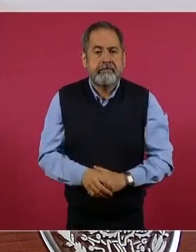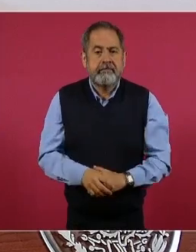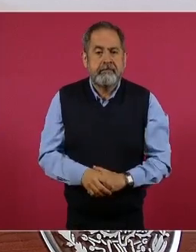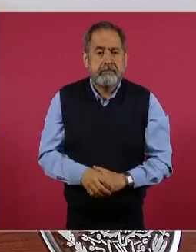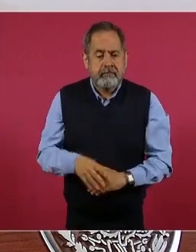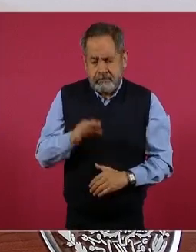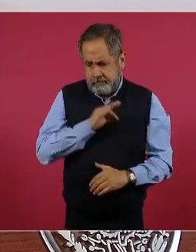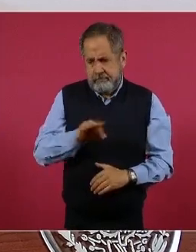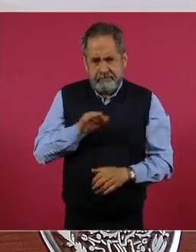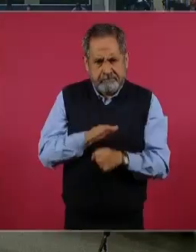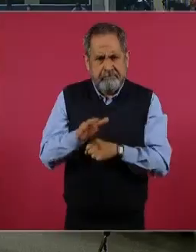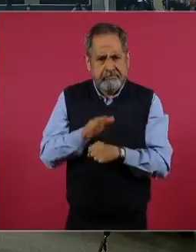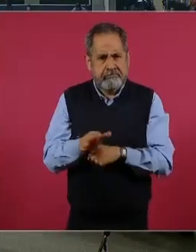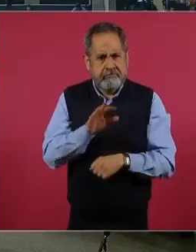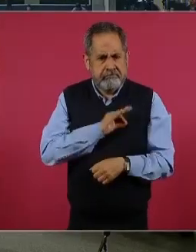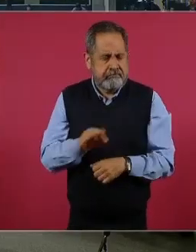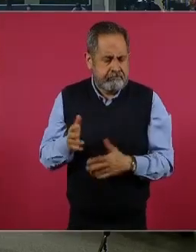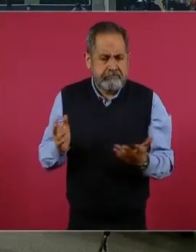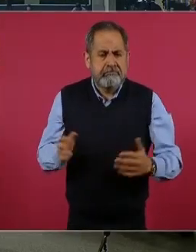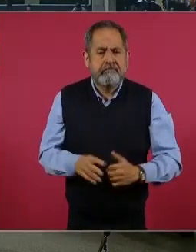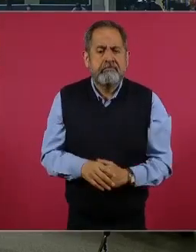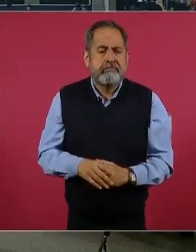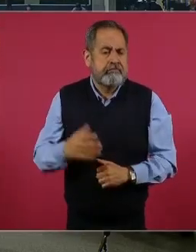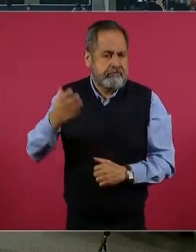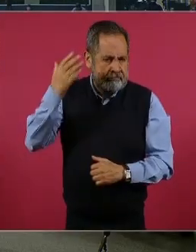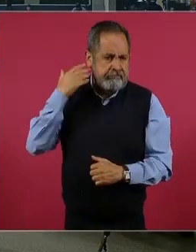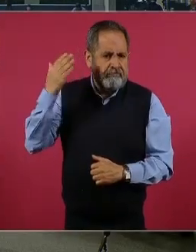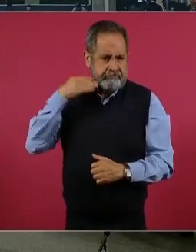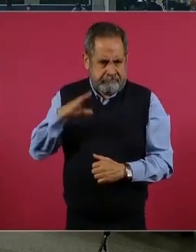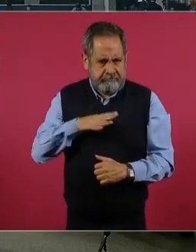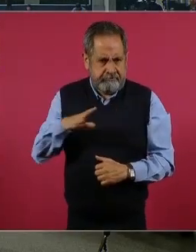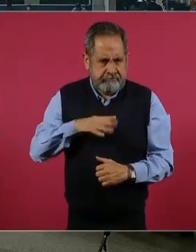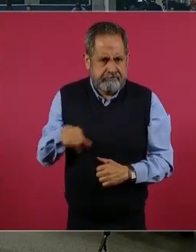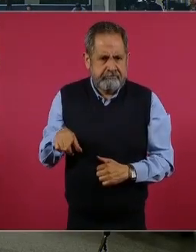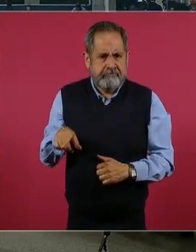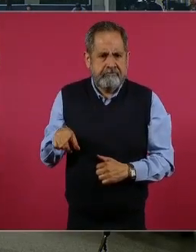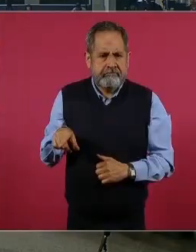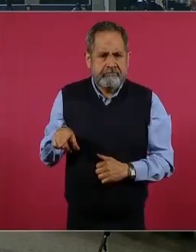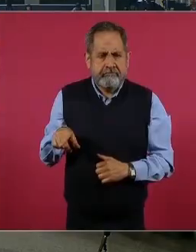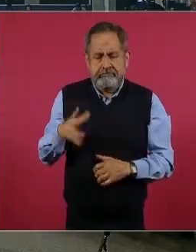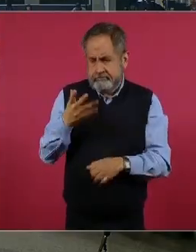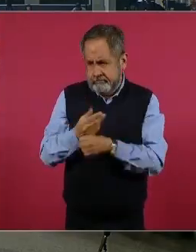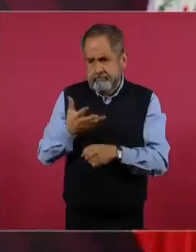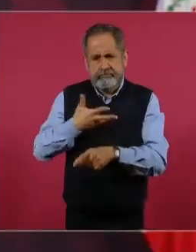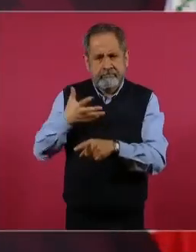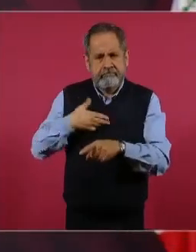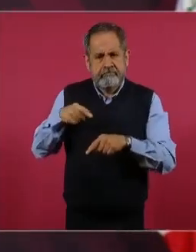Y se puede porque ya se tiene